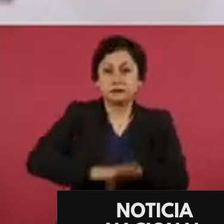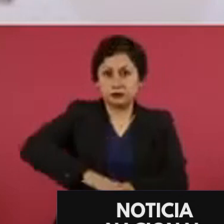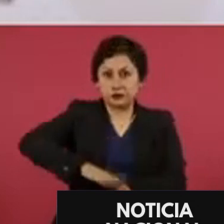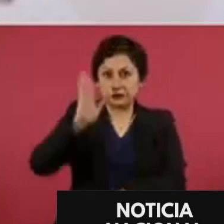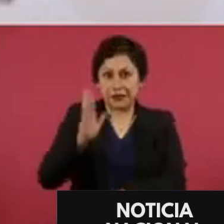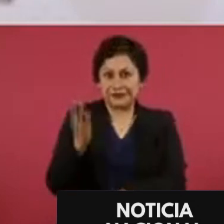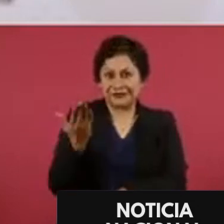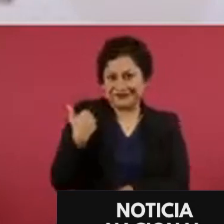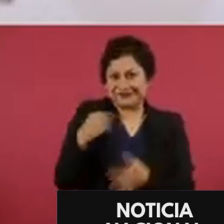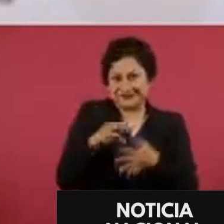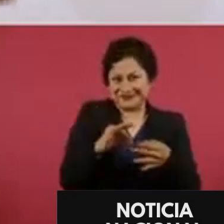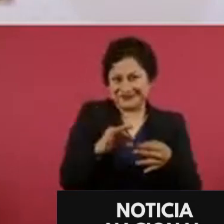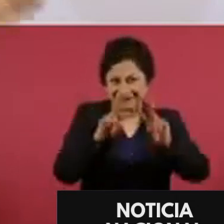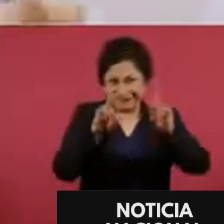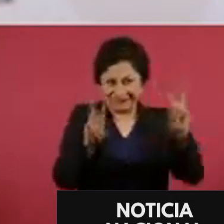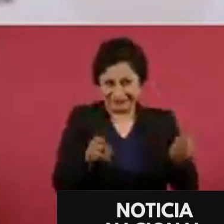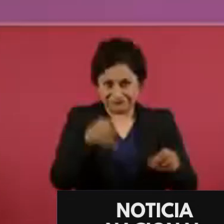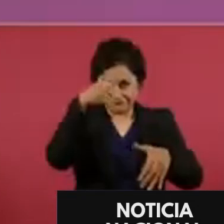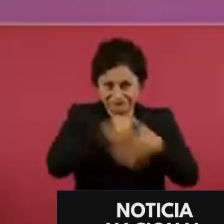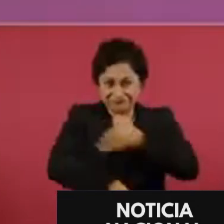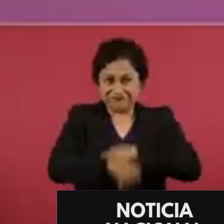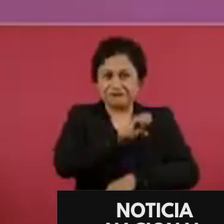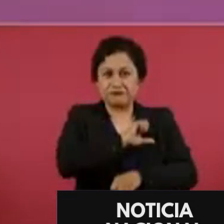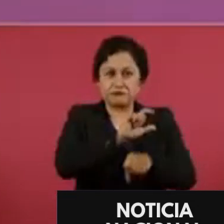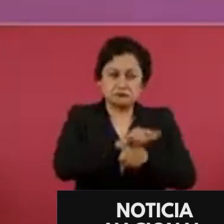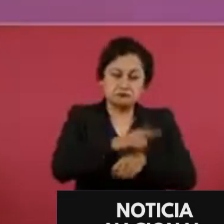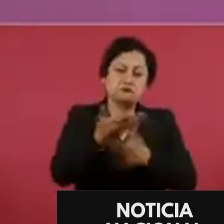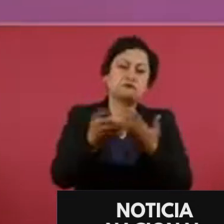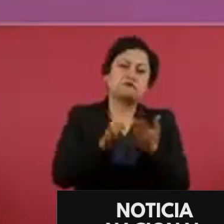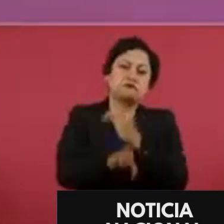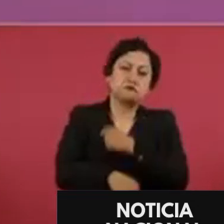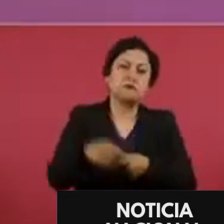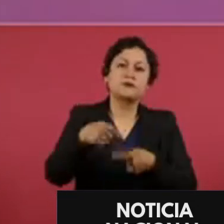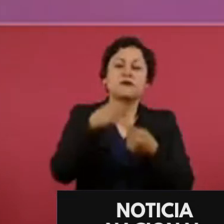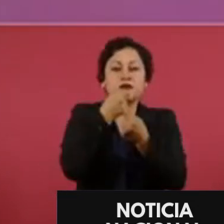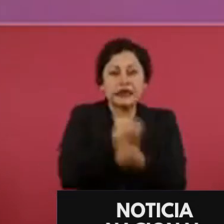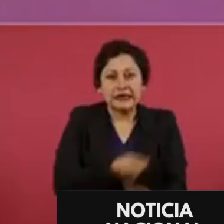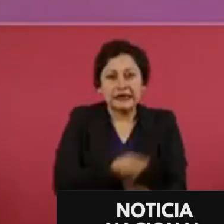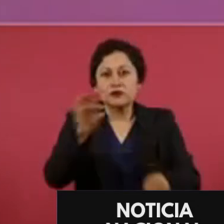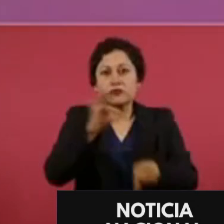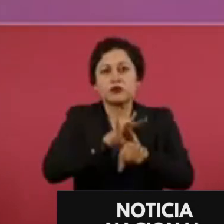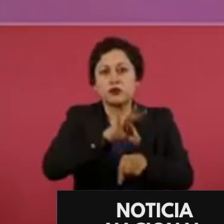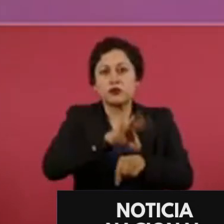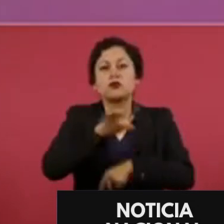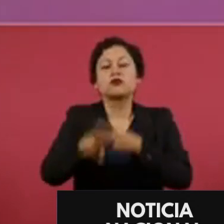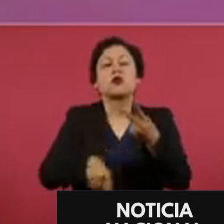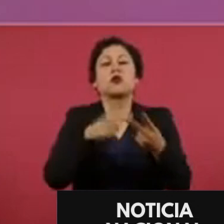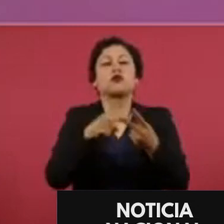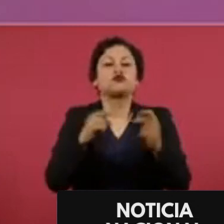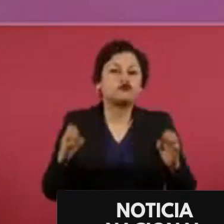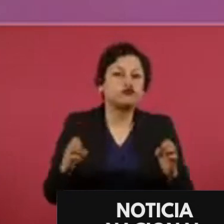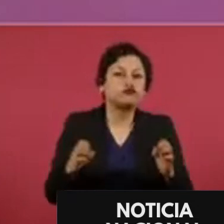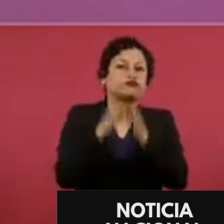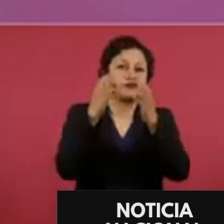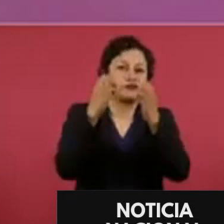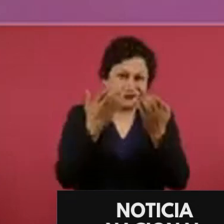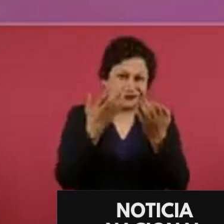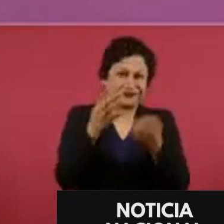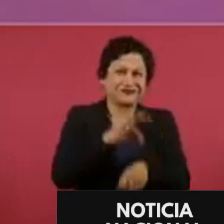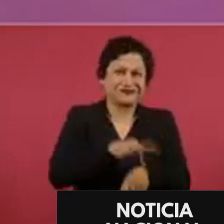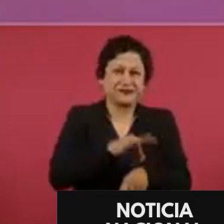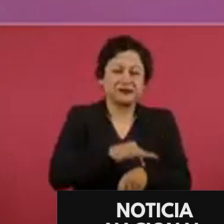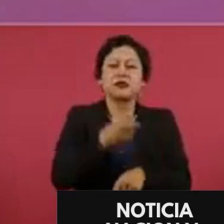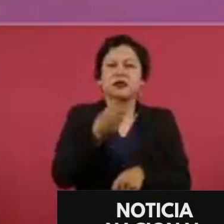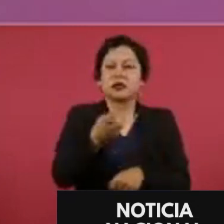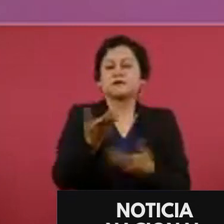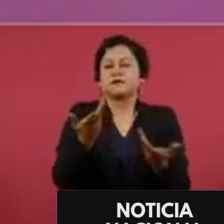comentar, fundamentalmente de medicina interna, pediatría y medicina de urgencias. Con esto vamos a lograr que